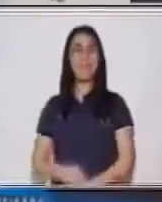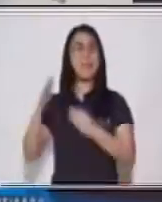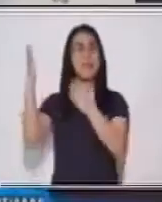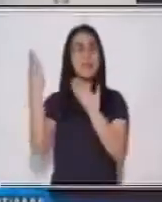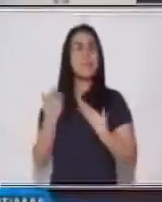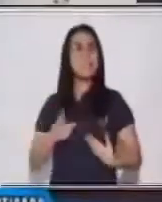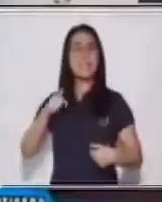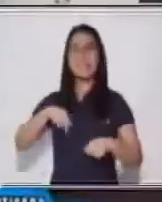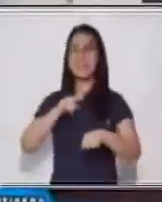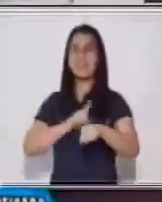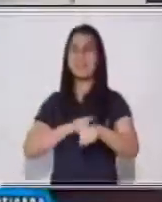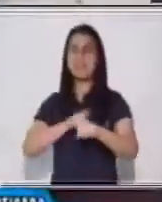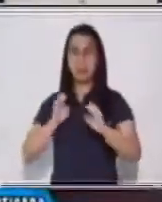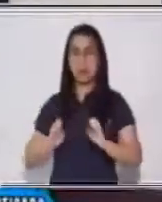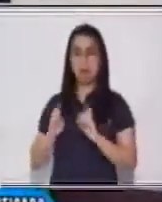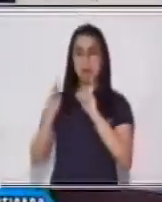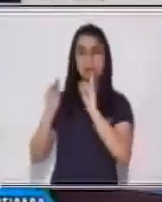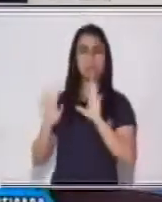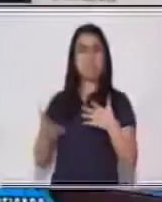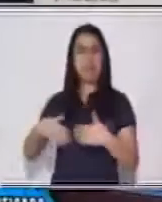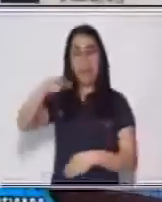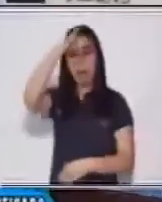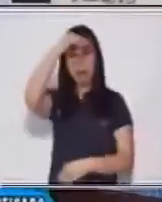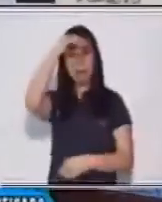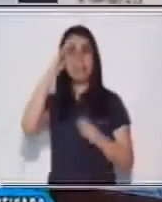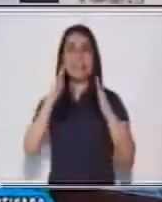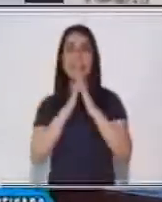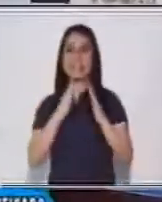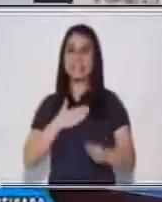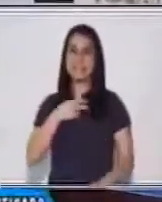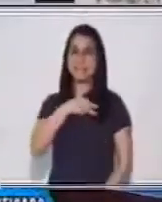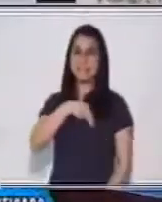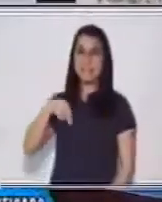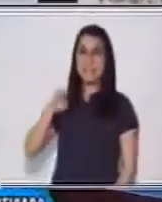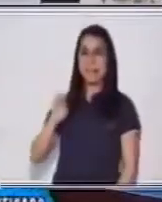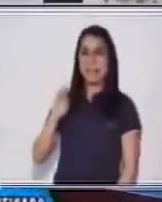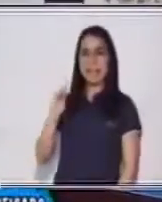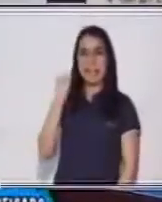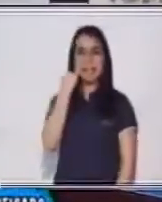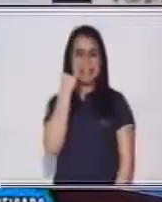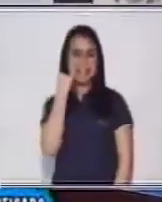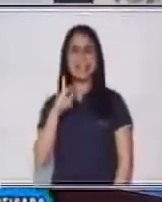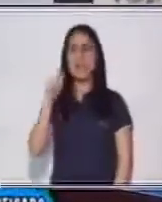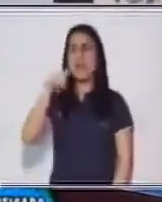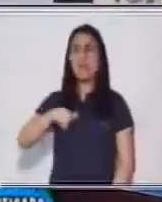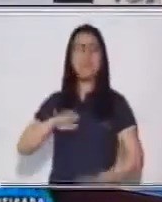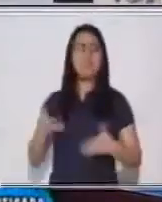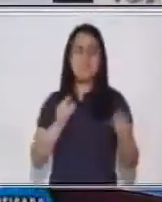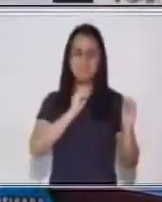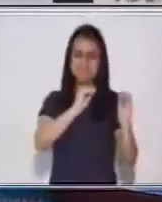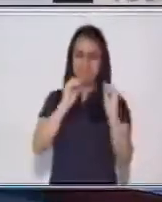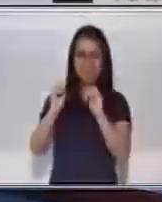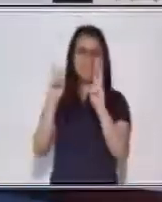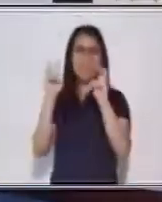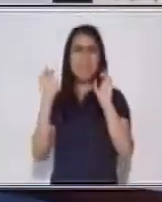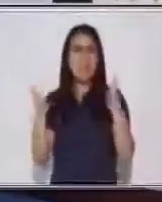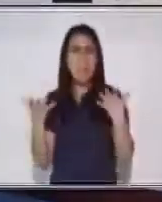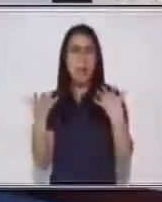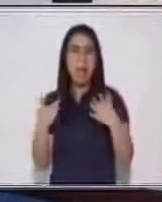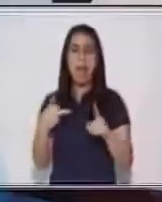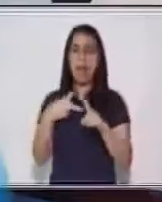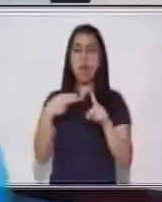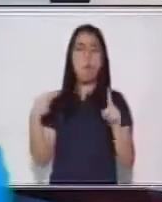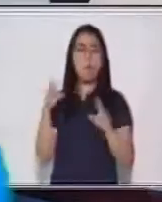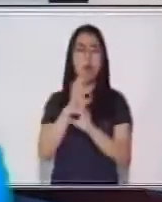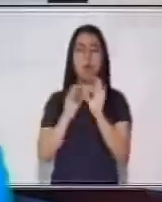Bienvenido a este espacio educativo Aprende en Casa. Soy Edinova y en esta oportunidad desarrollaré el tema Aplicación de